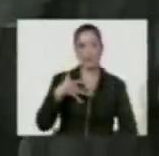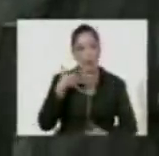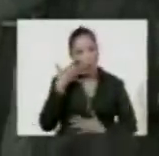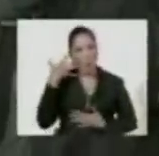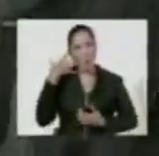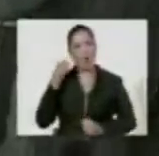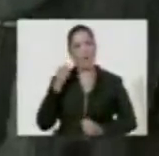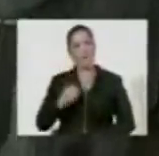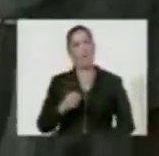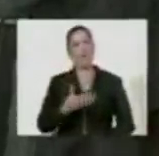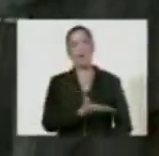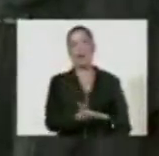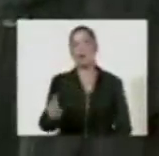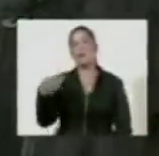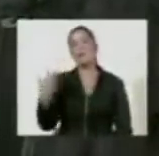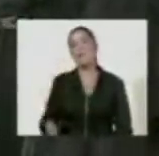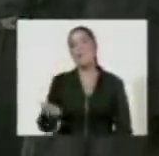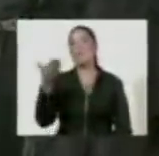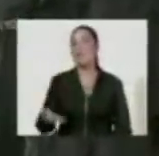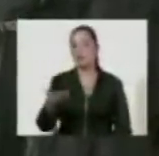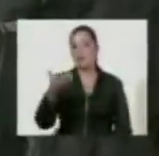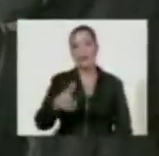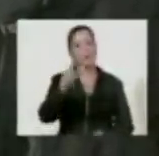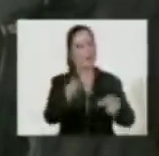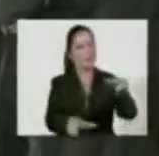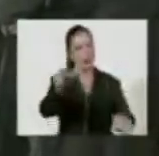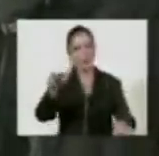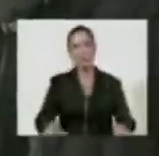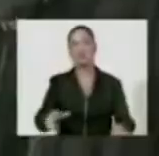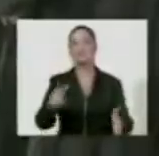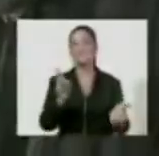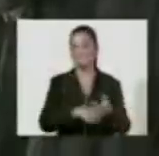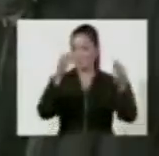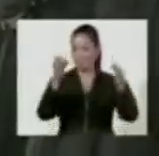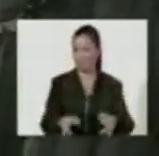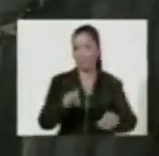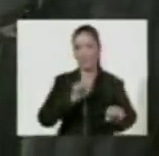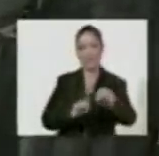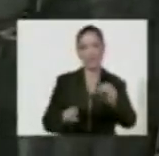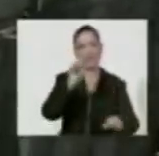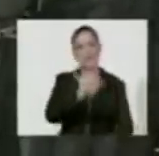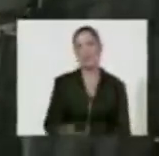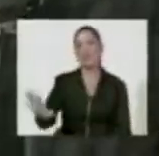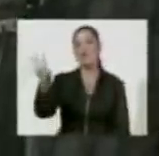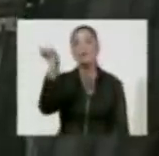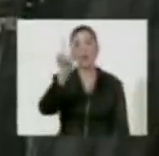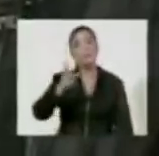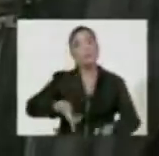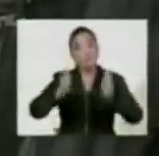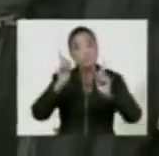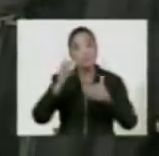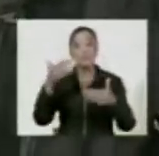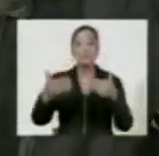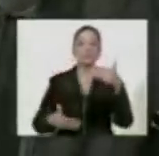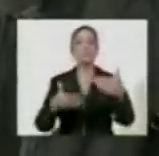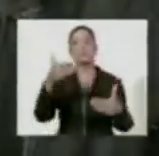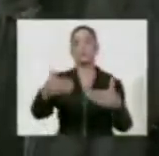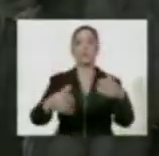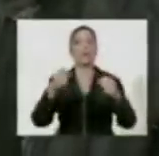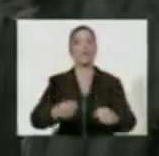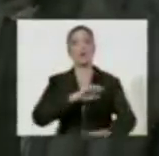este importante ejército que garantiza la defensa integral de la nación y que permitirá avanzar en el fortalecimiento